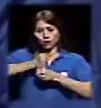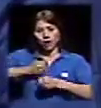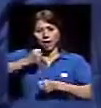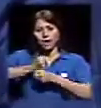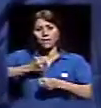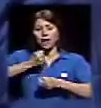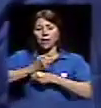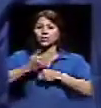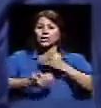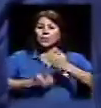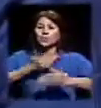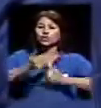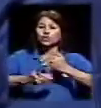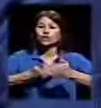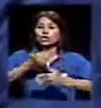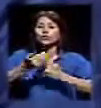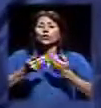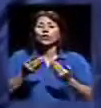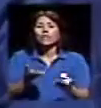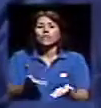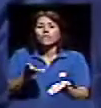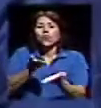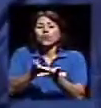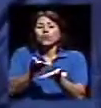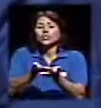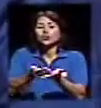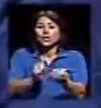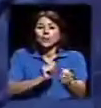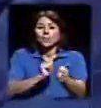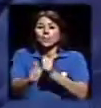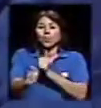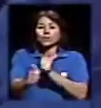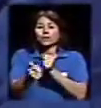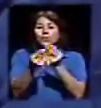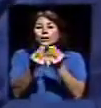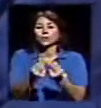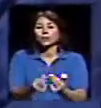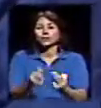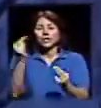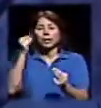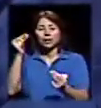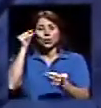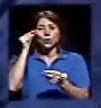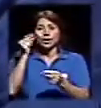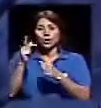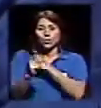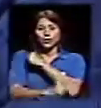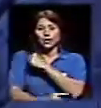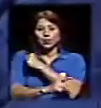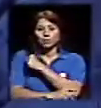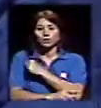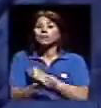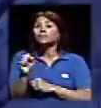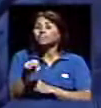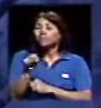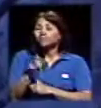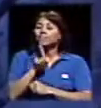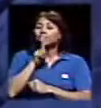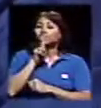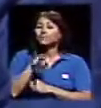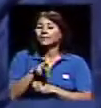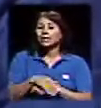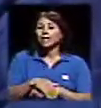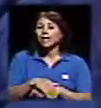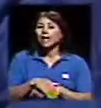proceso de formulación y aprobación presupuestaria del Gobierno de la República. Efectivamente, la Contraloría tiene